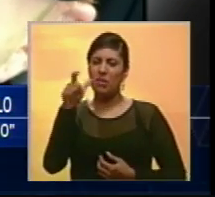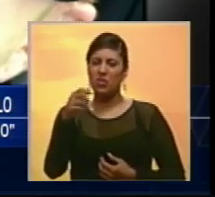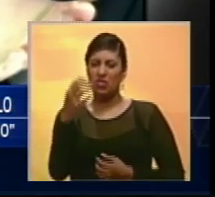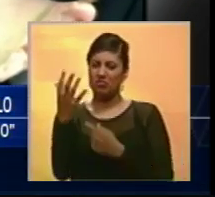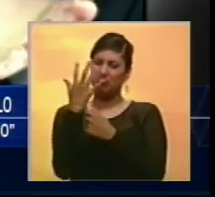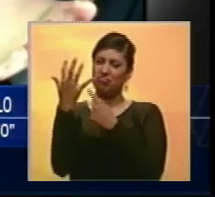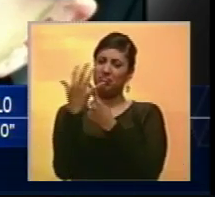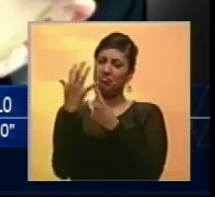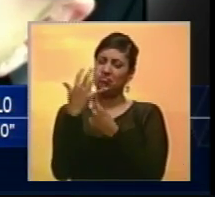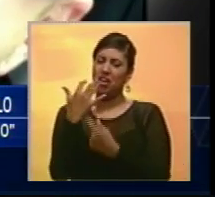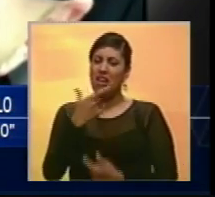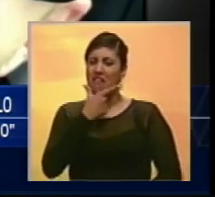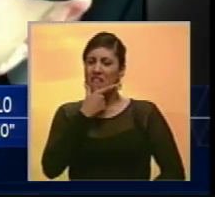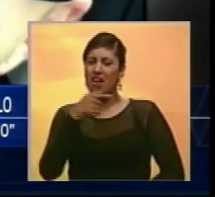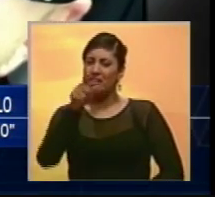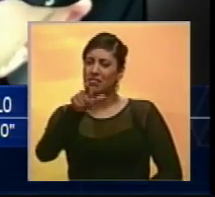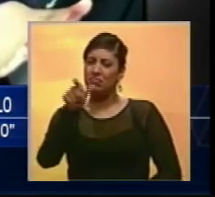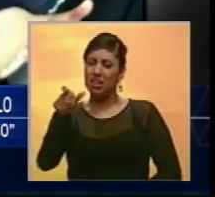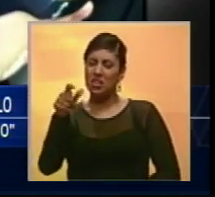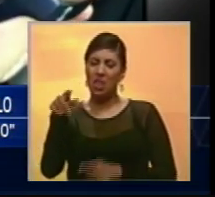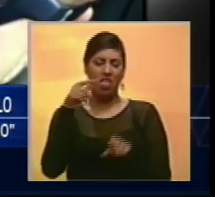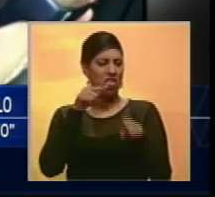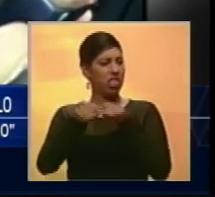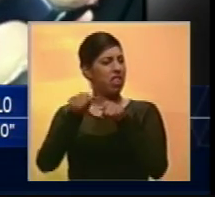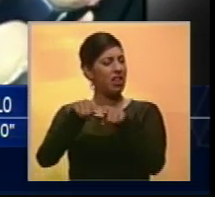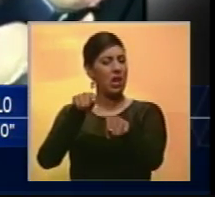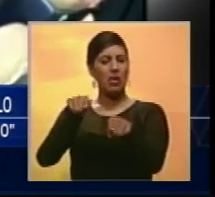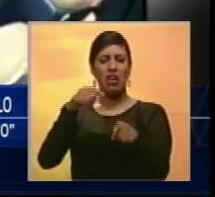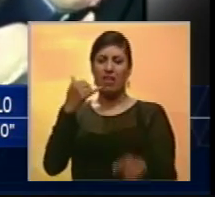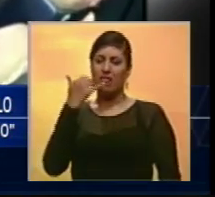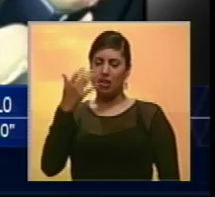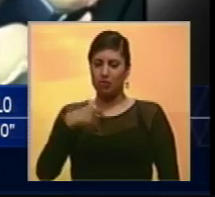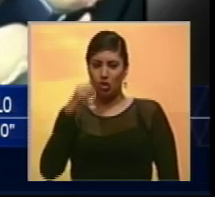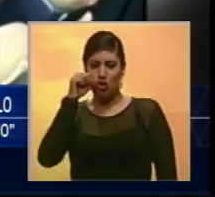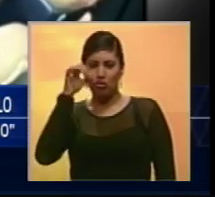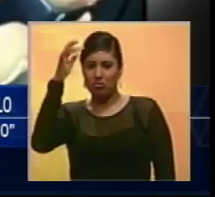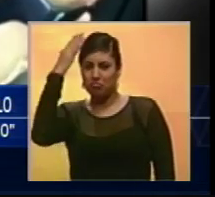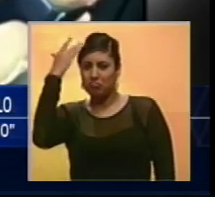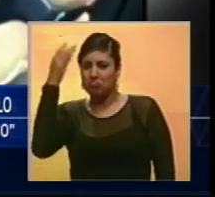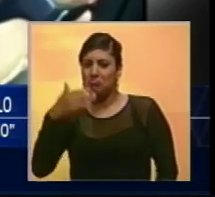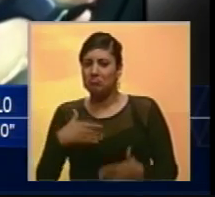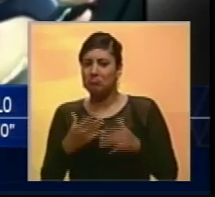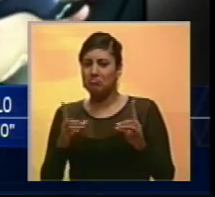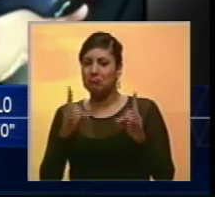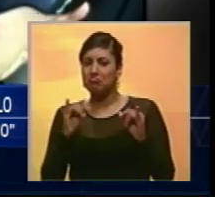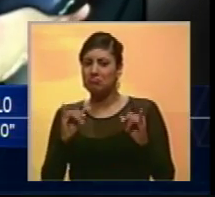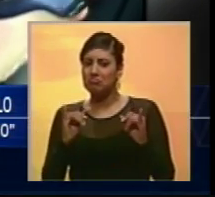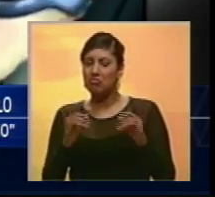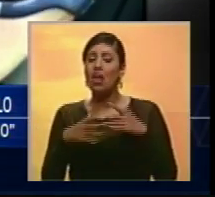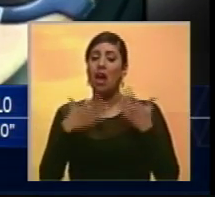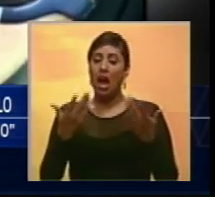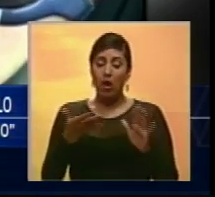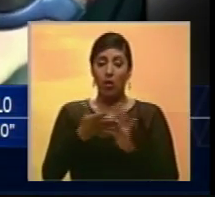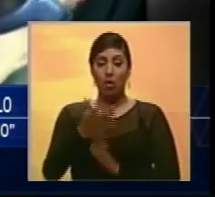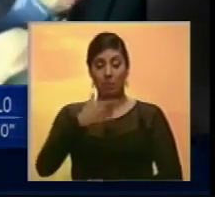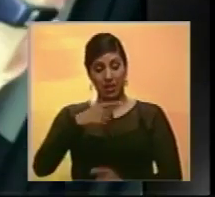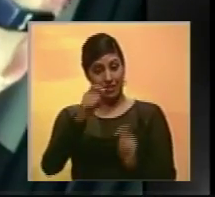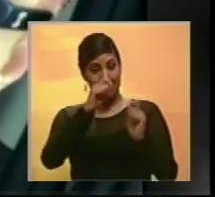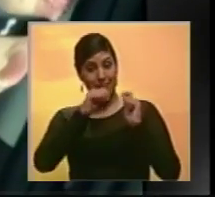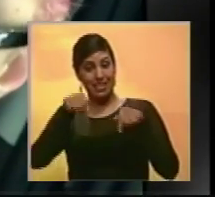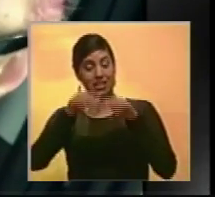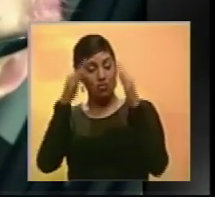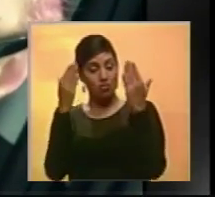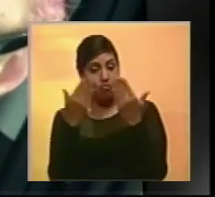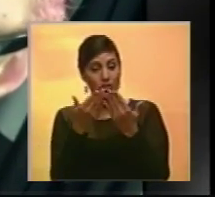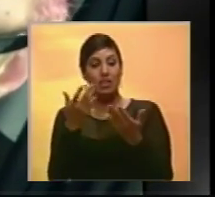del ser humano y lo fácil que podía ser señalar a las personas que tienen el pelo rosado. El colombiano dijo también que su tarea en este